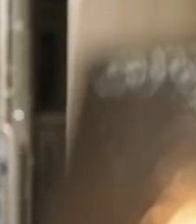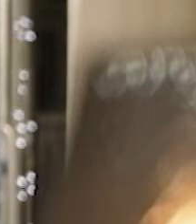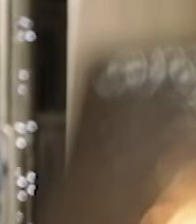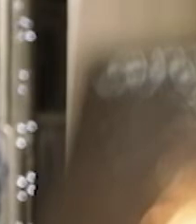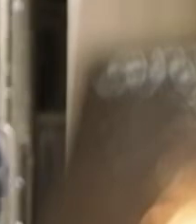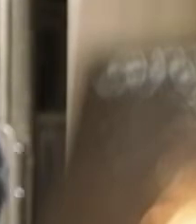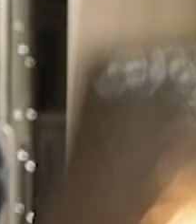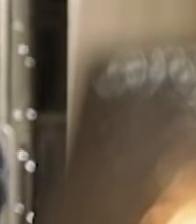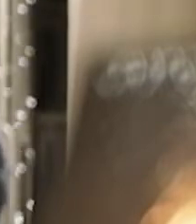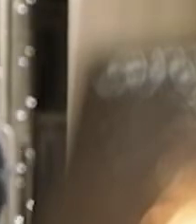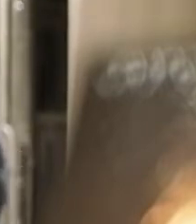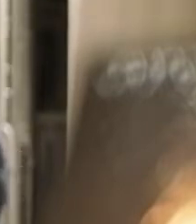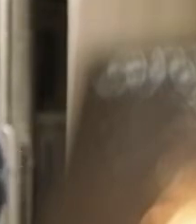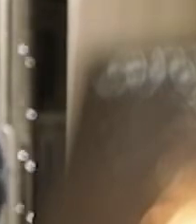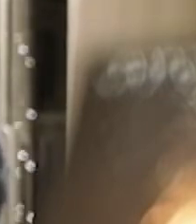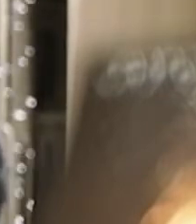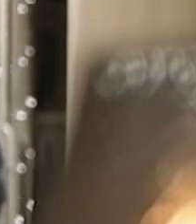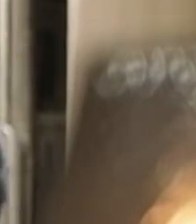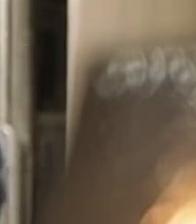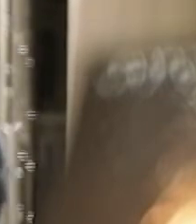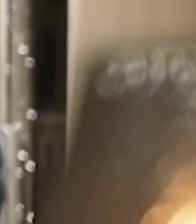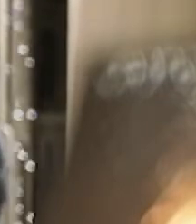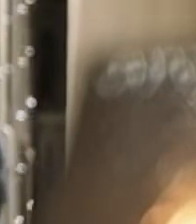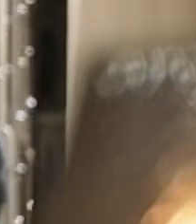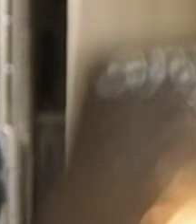una dulce emoción